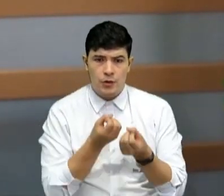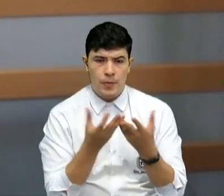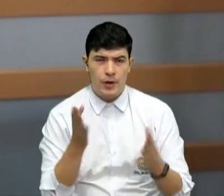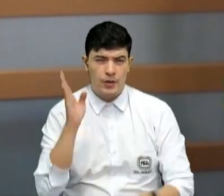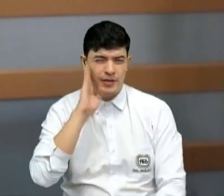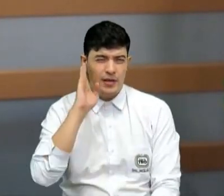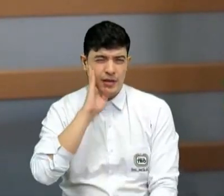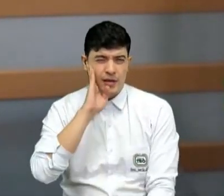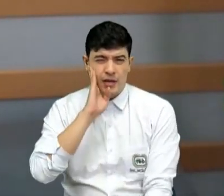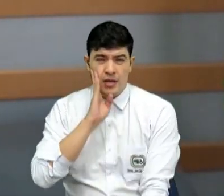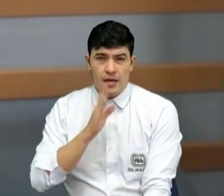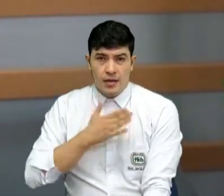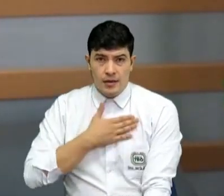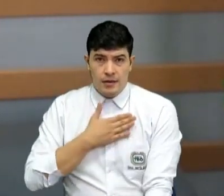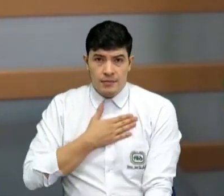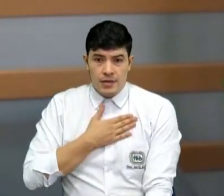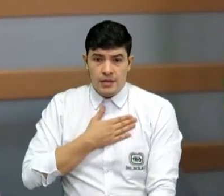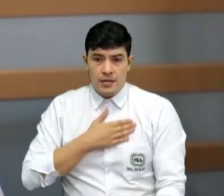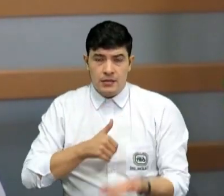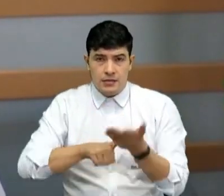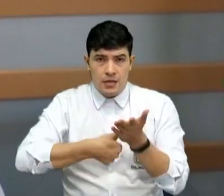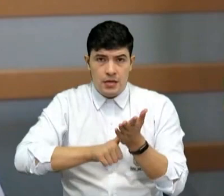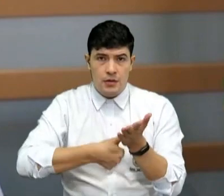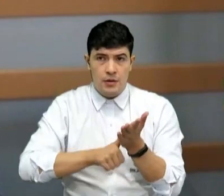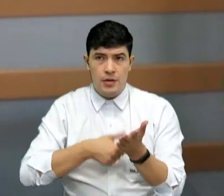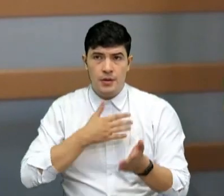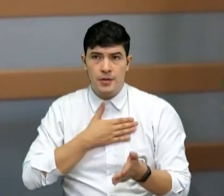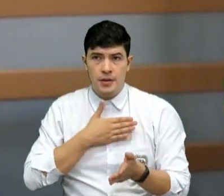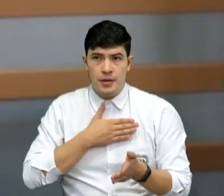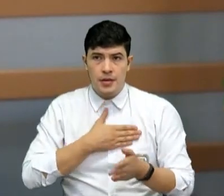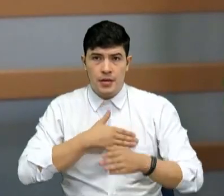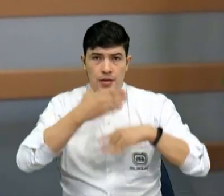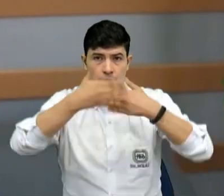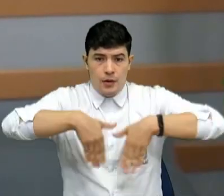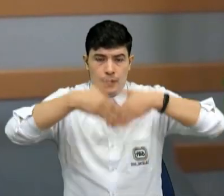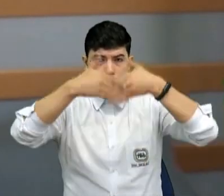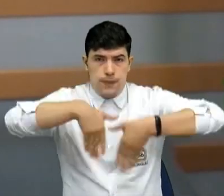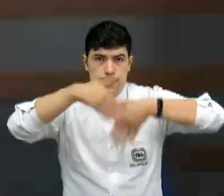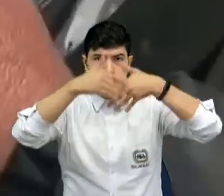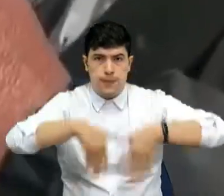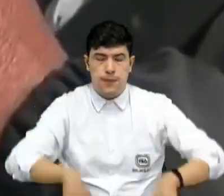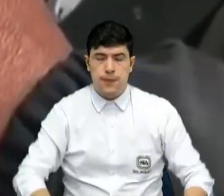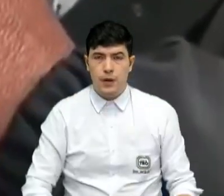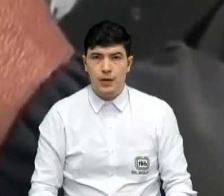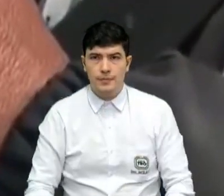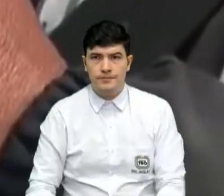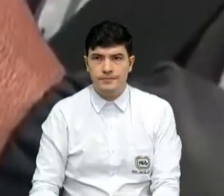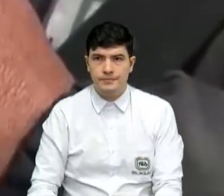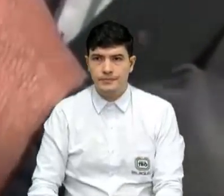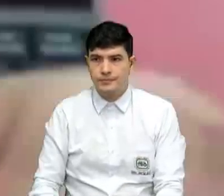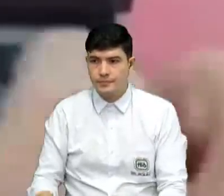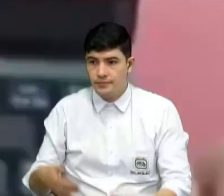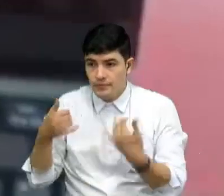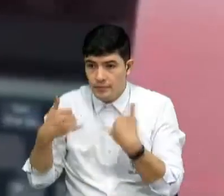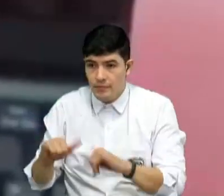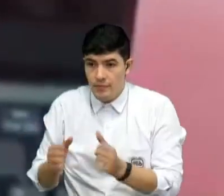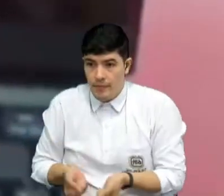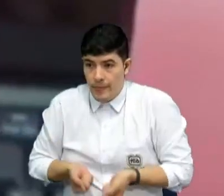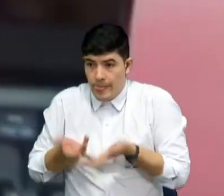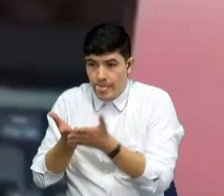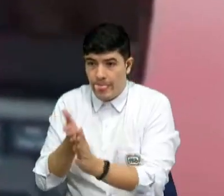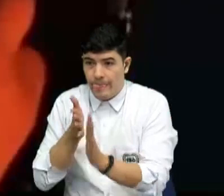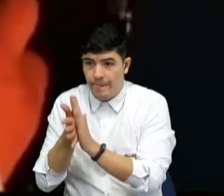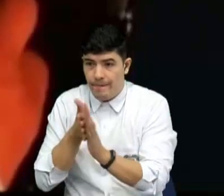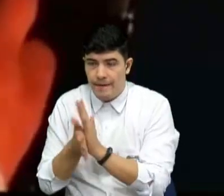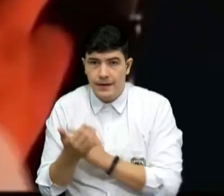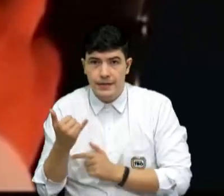celular, tienen mi número de cédula y tienen mi dirección. Luego de suministrar estos datos y generar